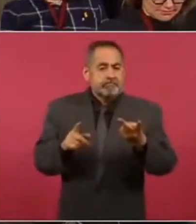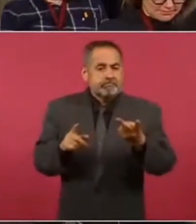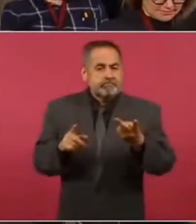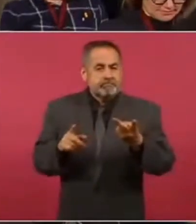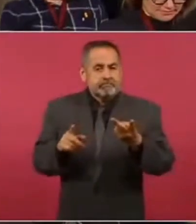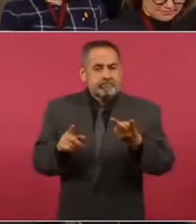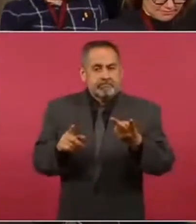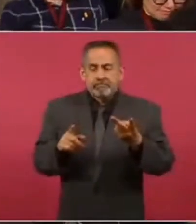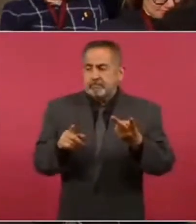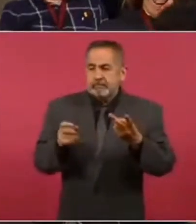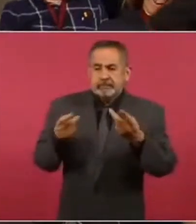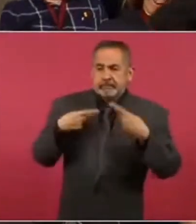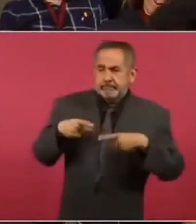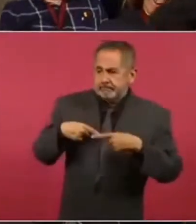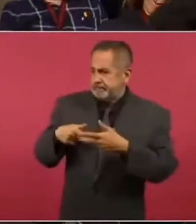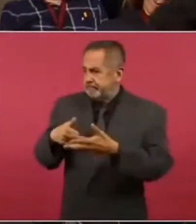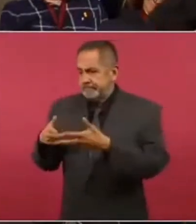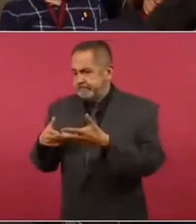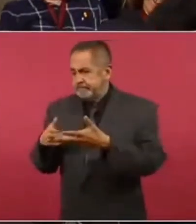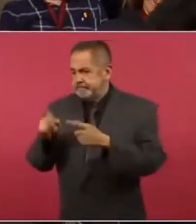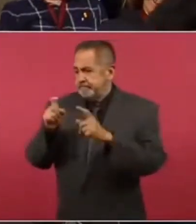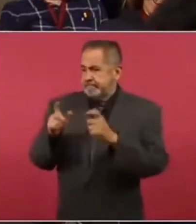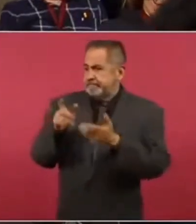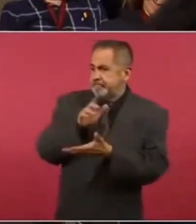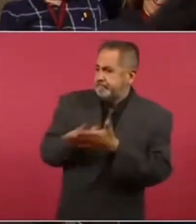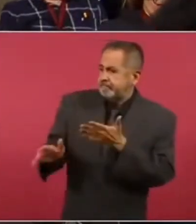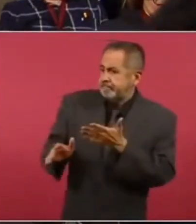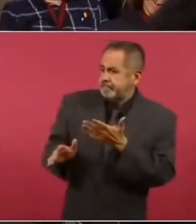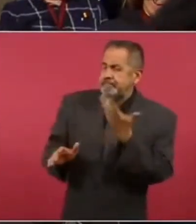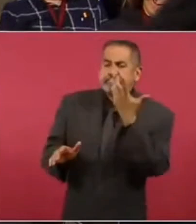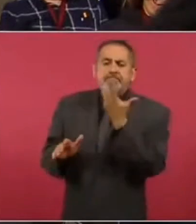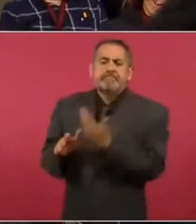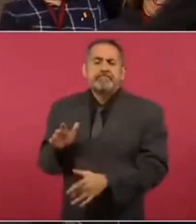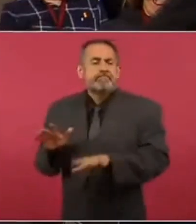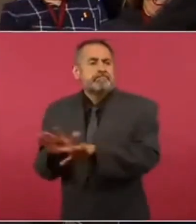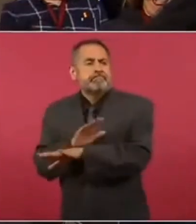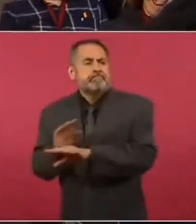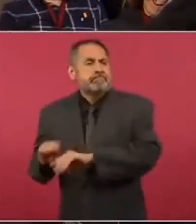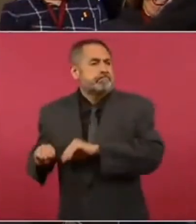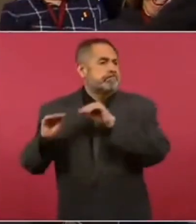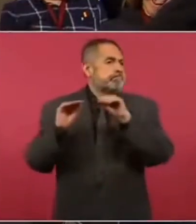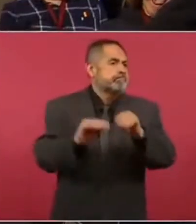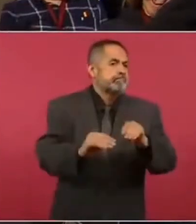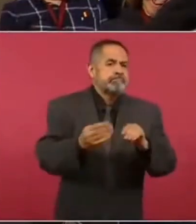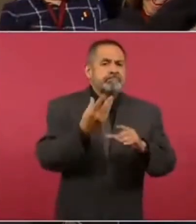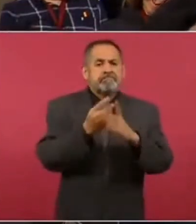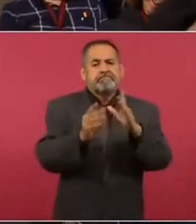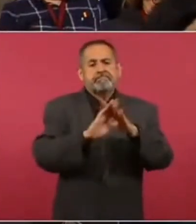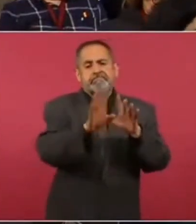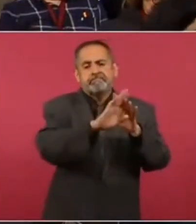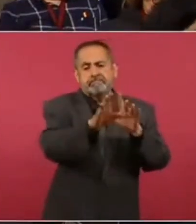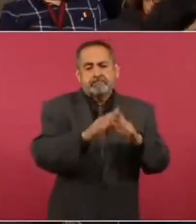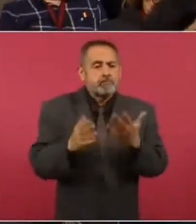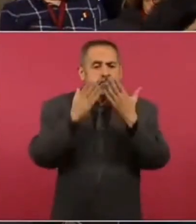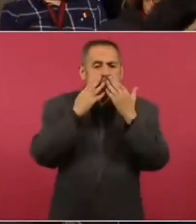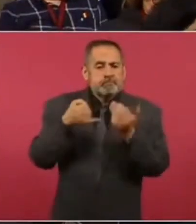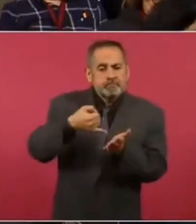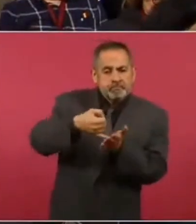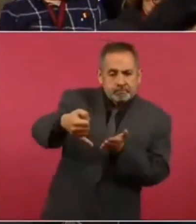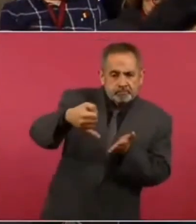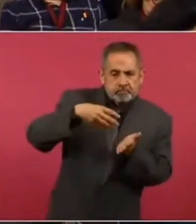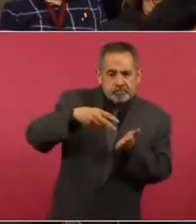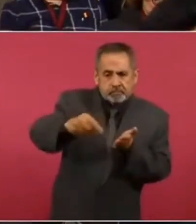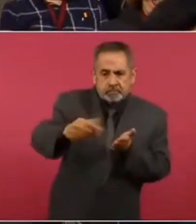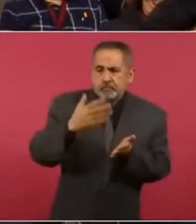de migración. Hay poblaciones que como no tienen agua y no pueden hacer sus cultivos, no pueden tomar